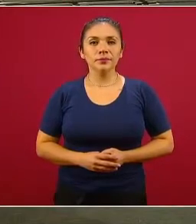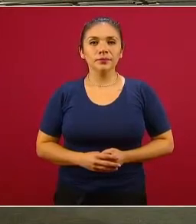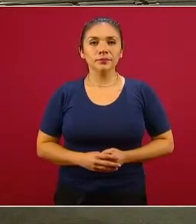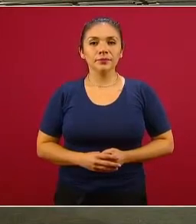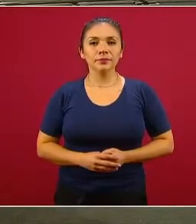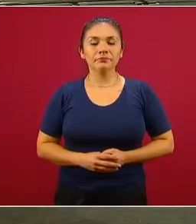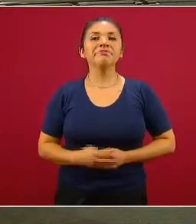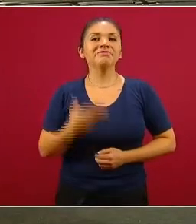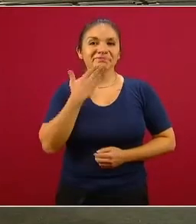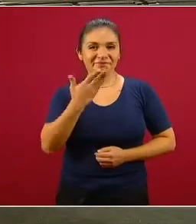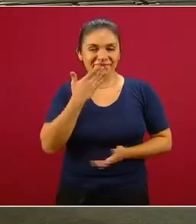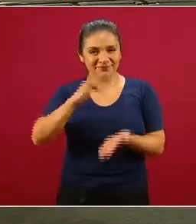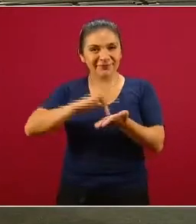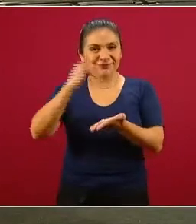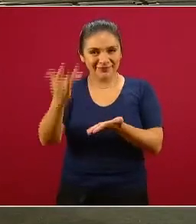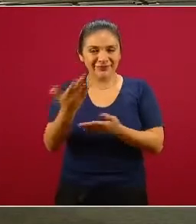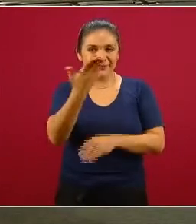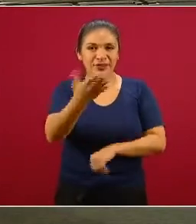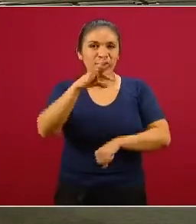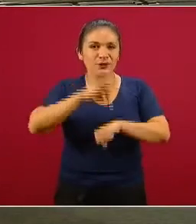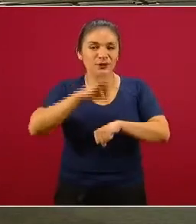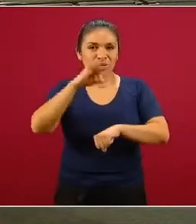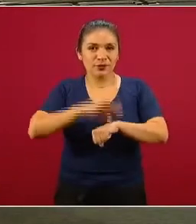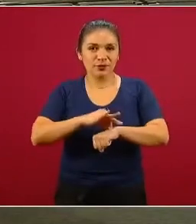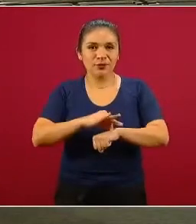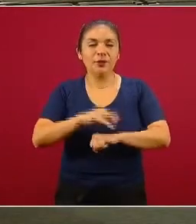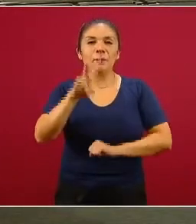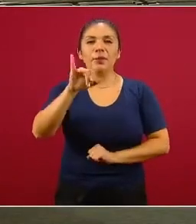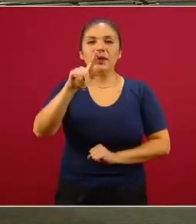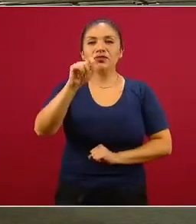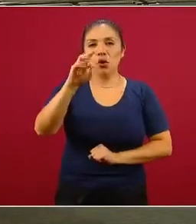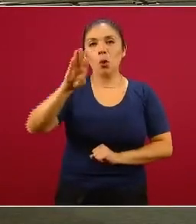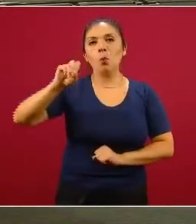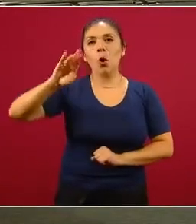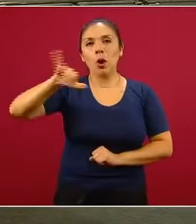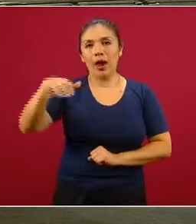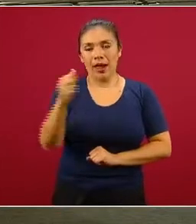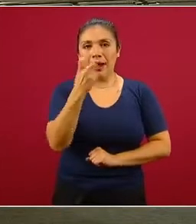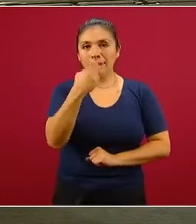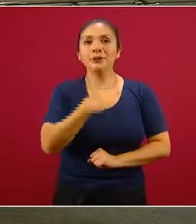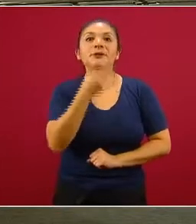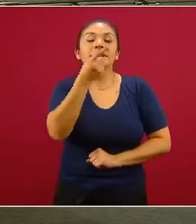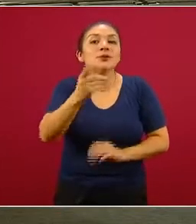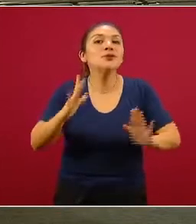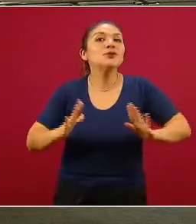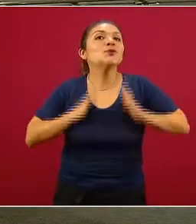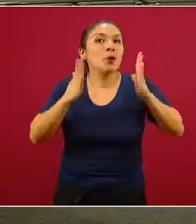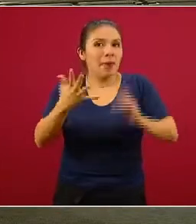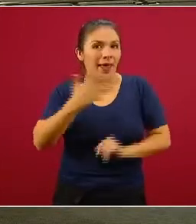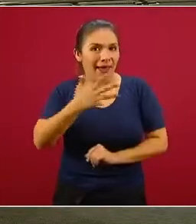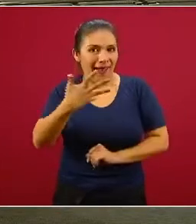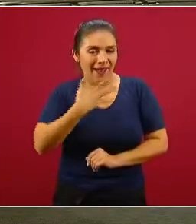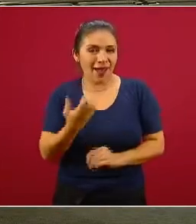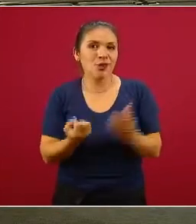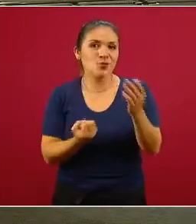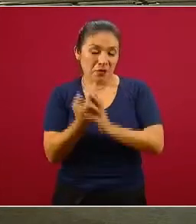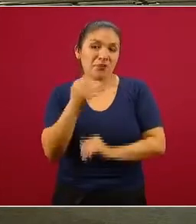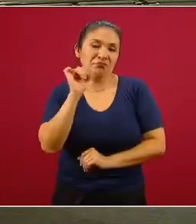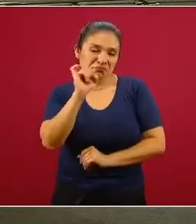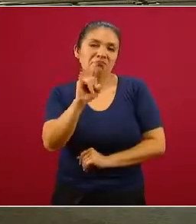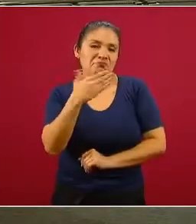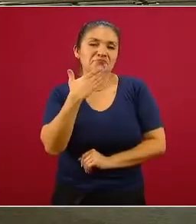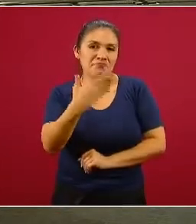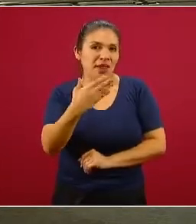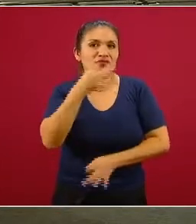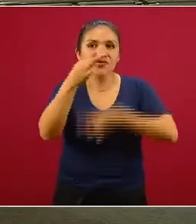Gracias. Excelente, muchas gracias, doctor Víctor Hugo Borja. Por eso les dije que era una sorpresa atractiva. Son